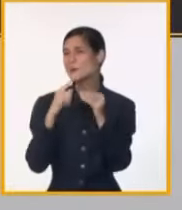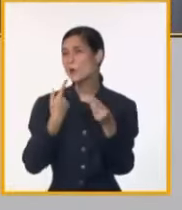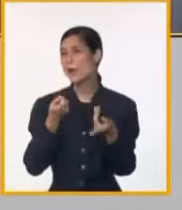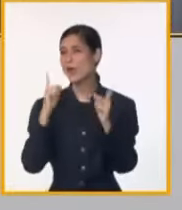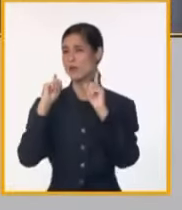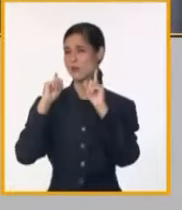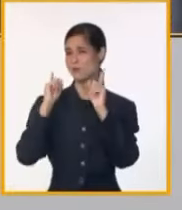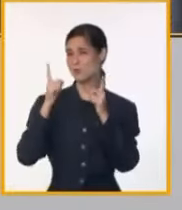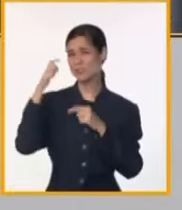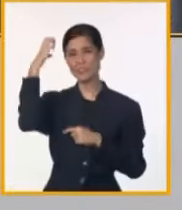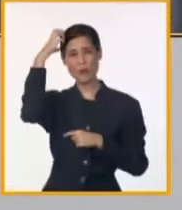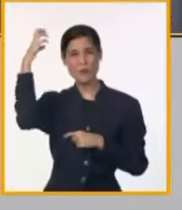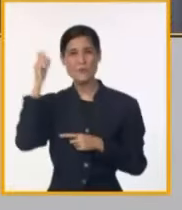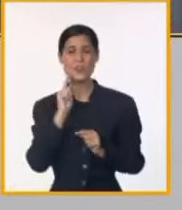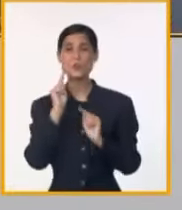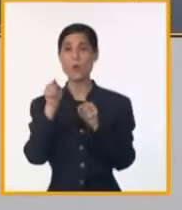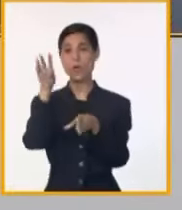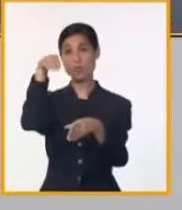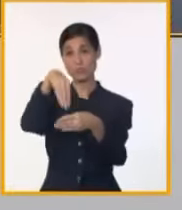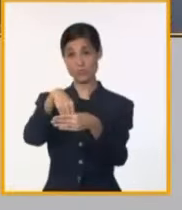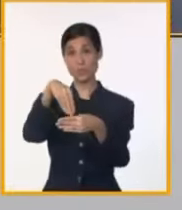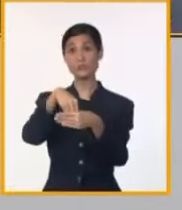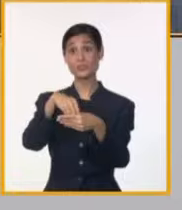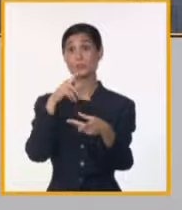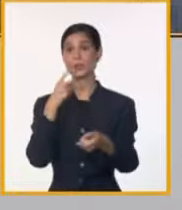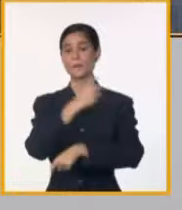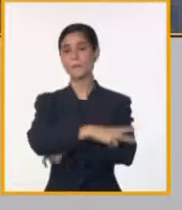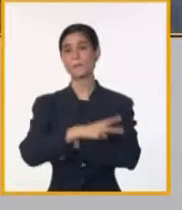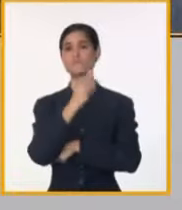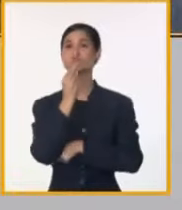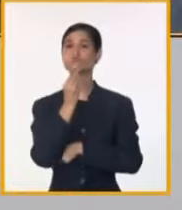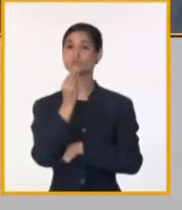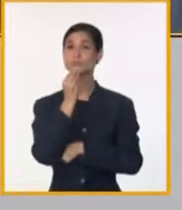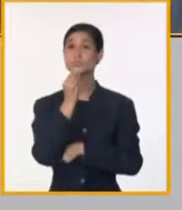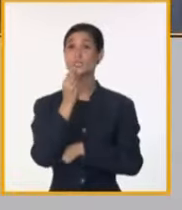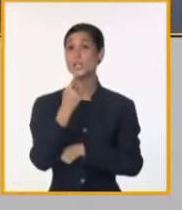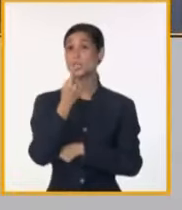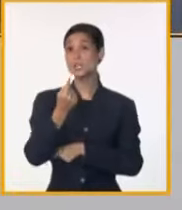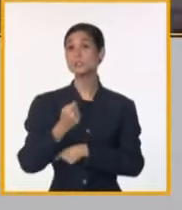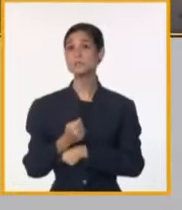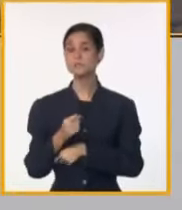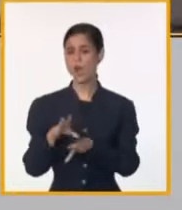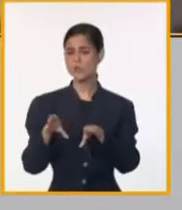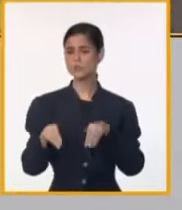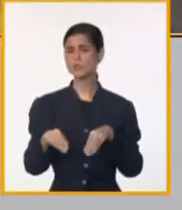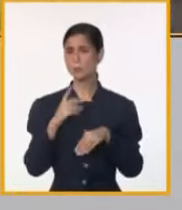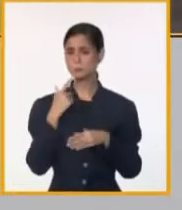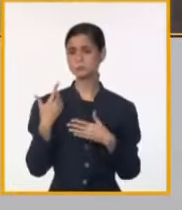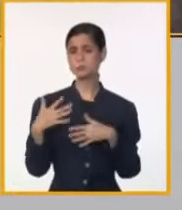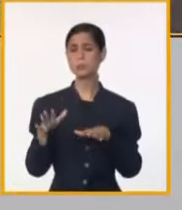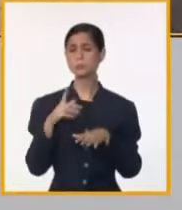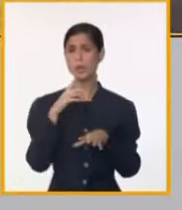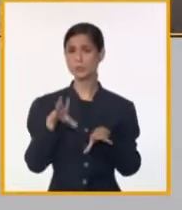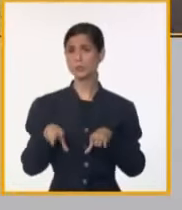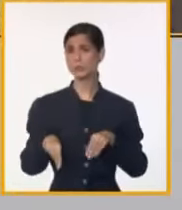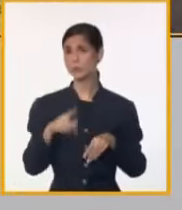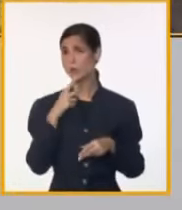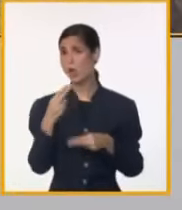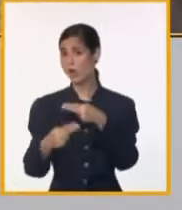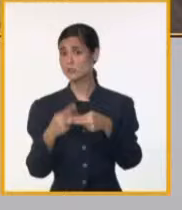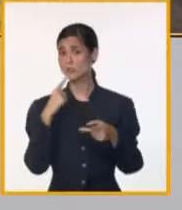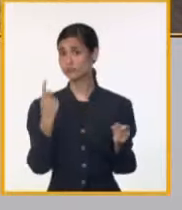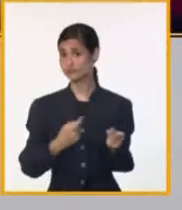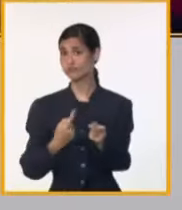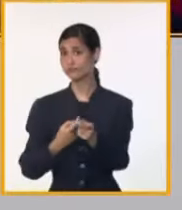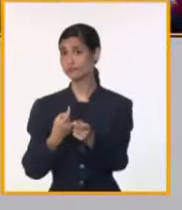legitimidad y el cuestionamiento que tiene dentro de la sociedad israelita dejó que sucediera eso sería lo primero lo segundo